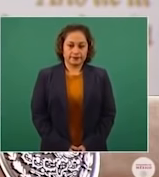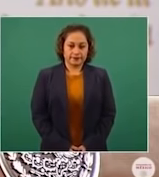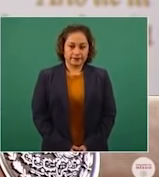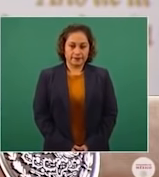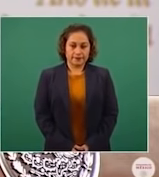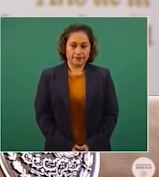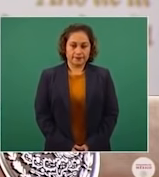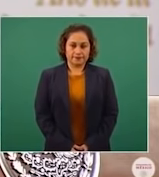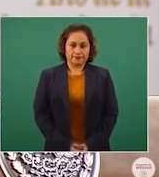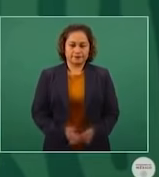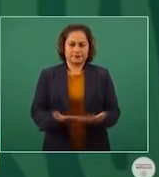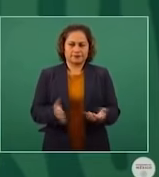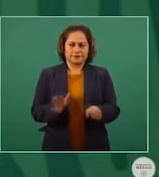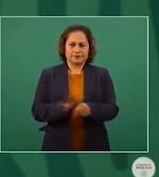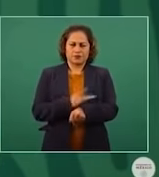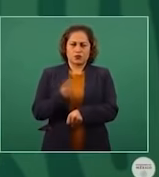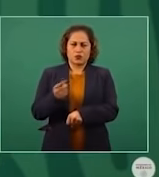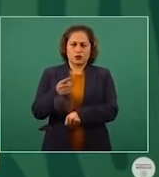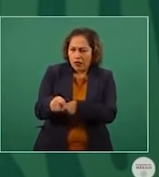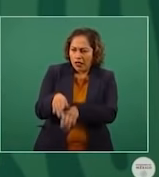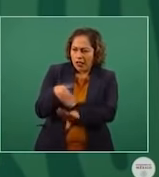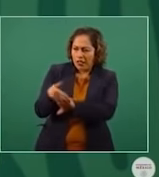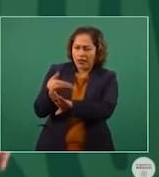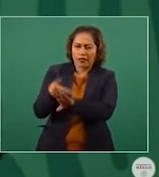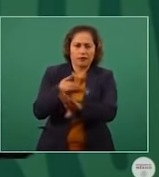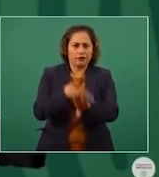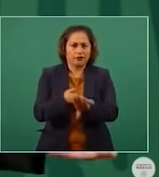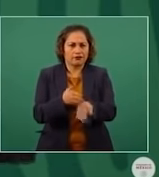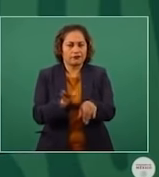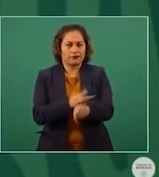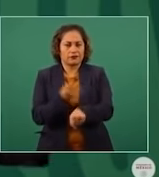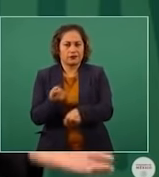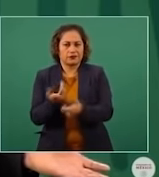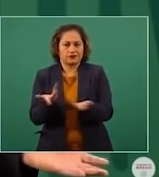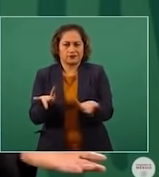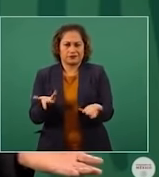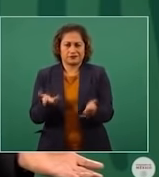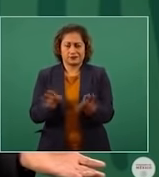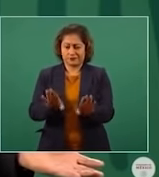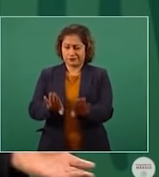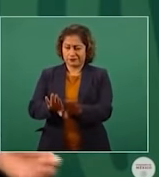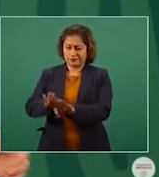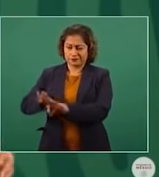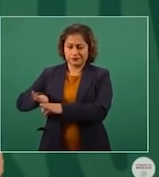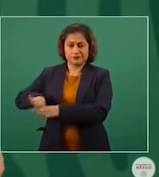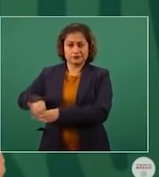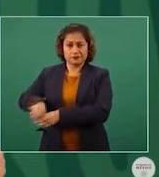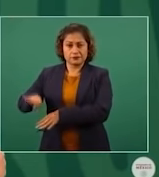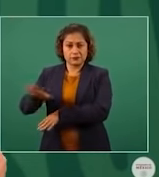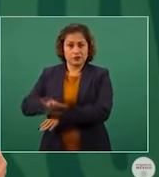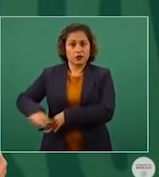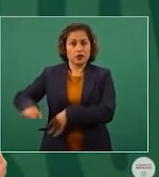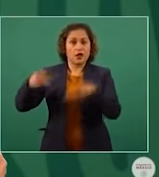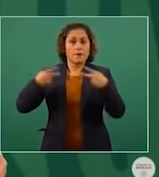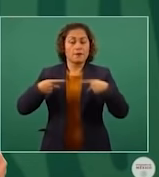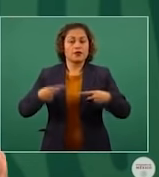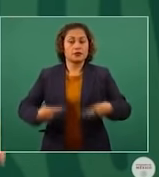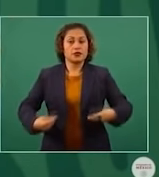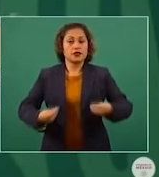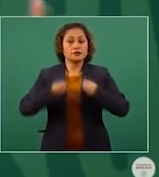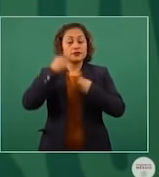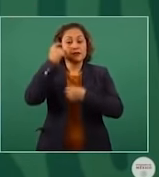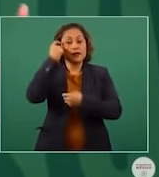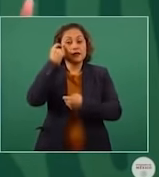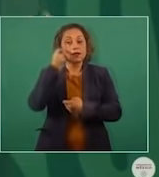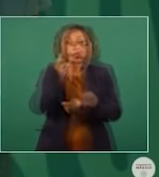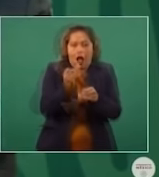tanto linchamiento mediático? Hay que tenerle confianza al pueblo de Guerrero. El pueblo